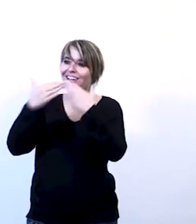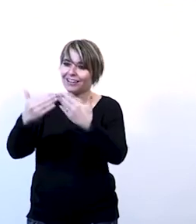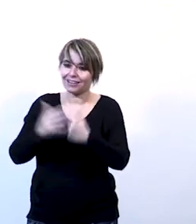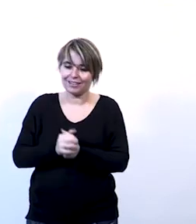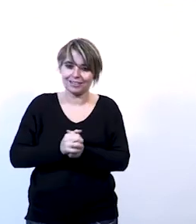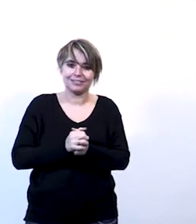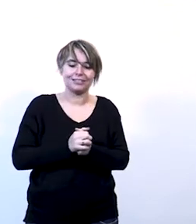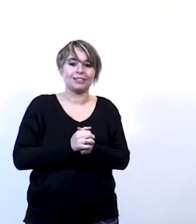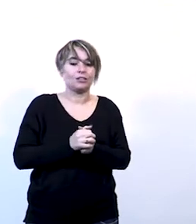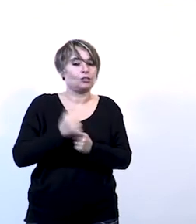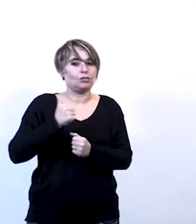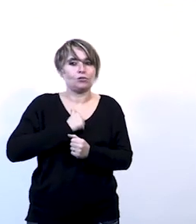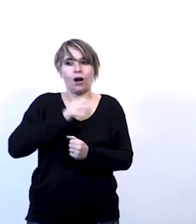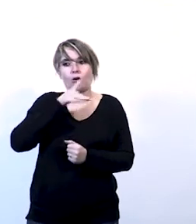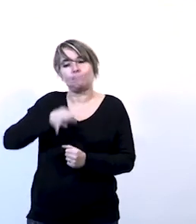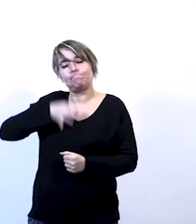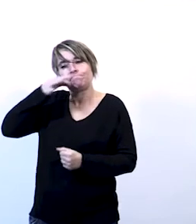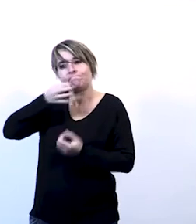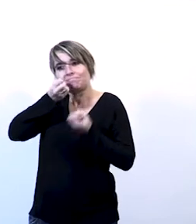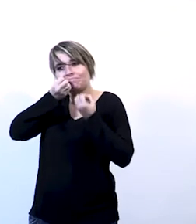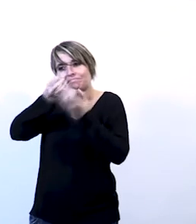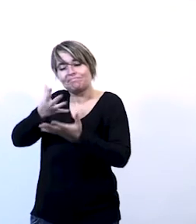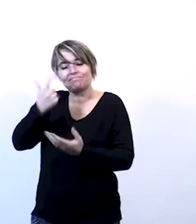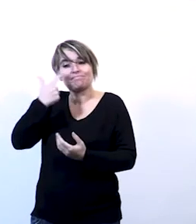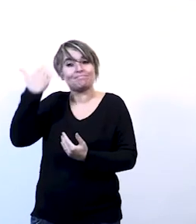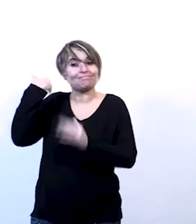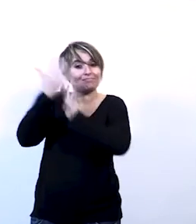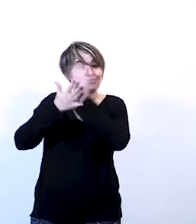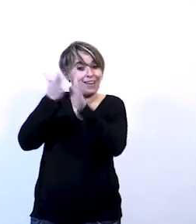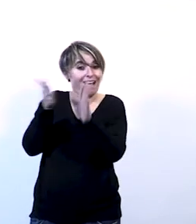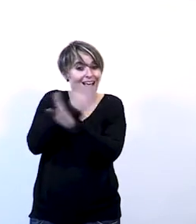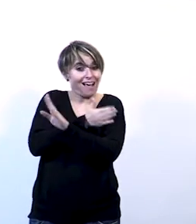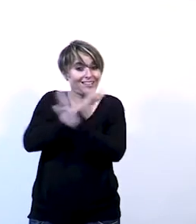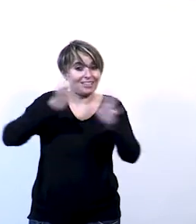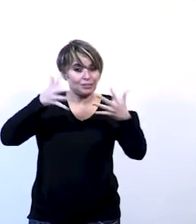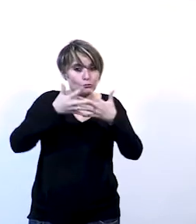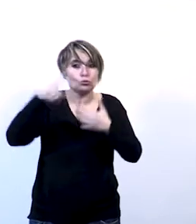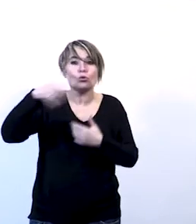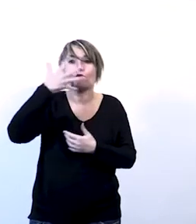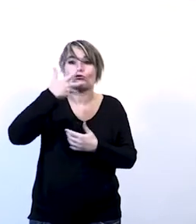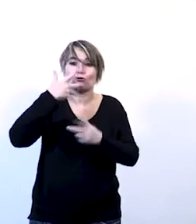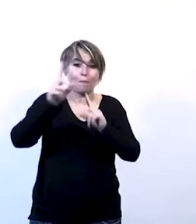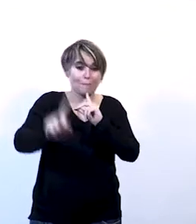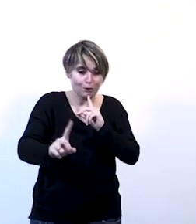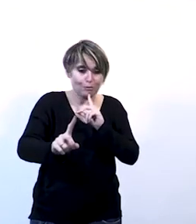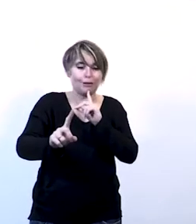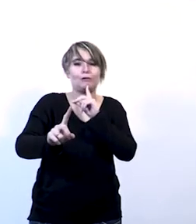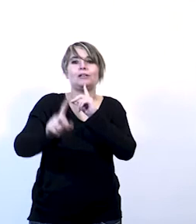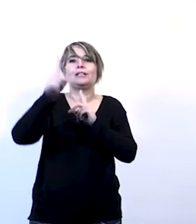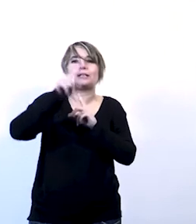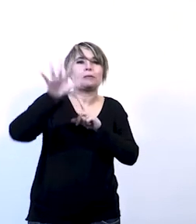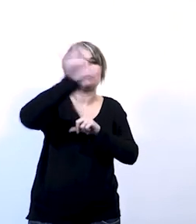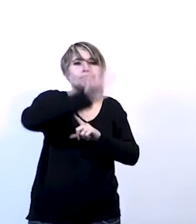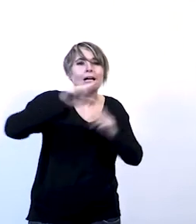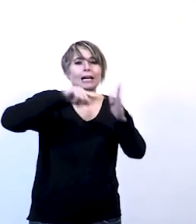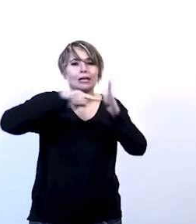dar las últimas palabras. Me gustaría, hablábamos antes de conectar, que has conocido Bilbao, que has conocido alguna parte, creo,